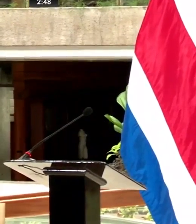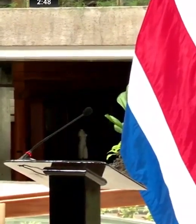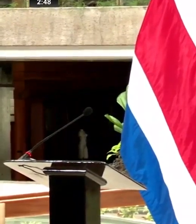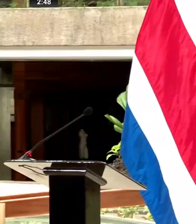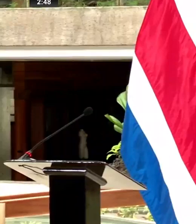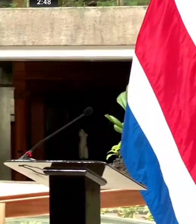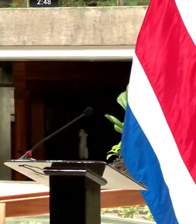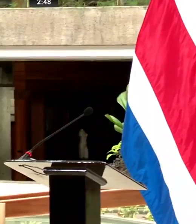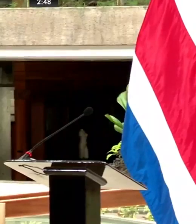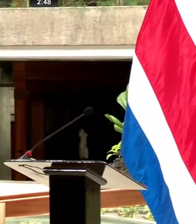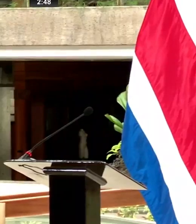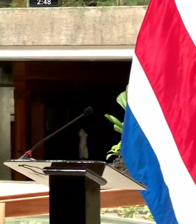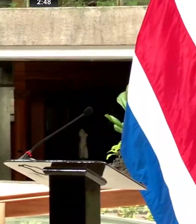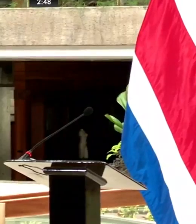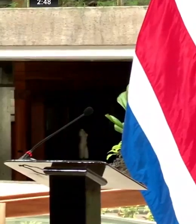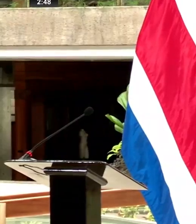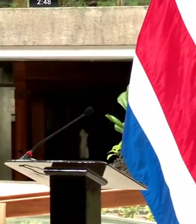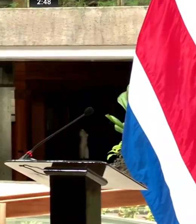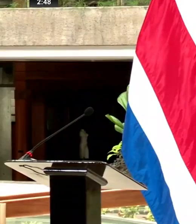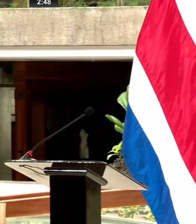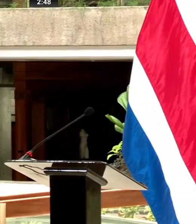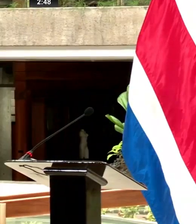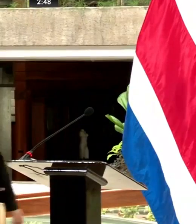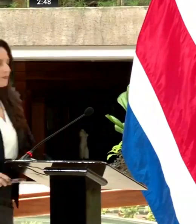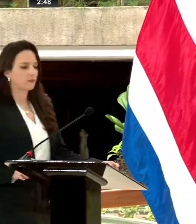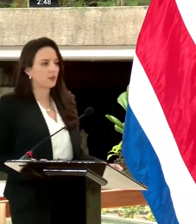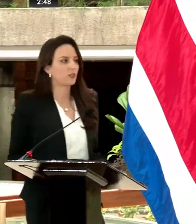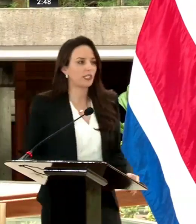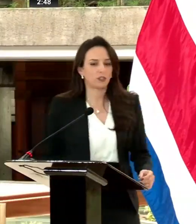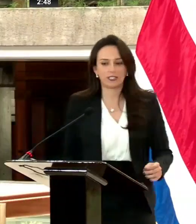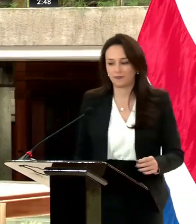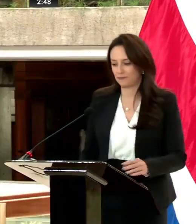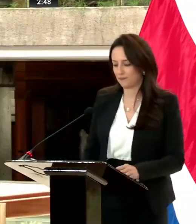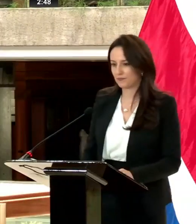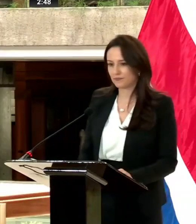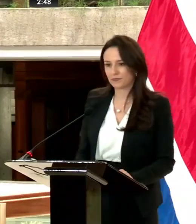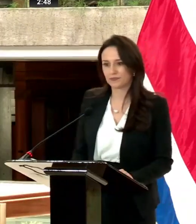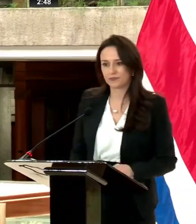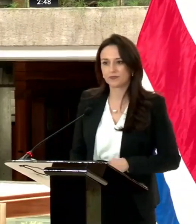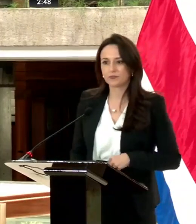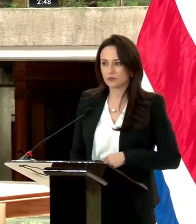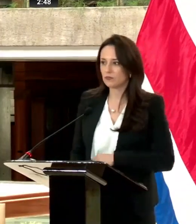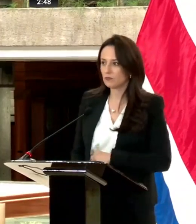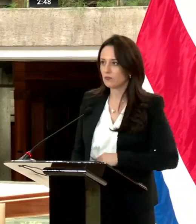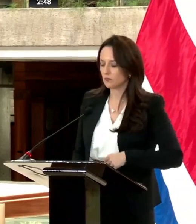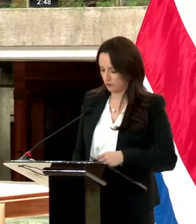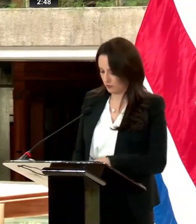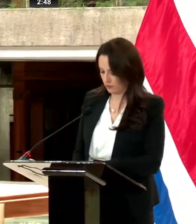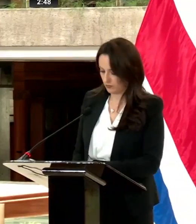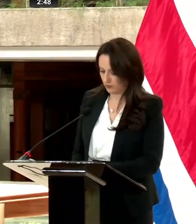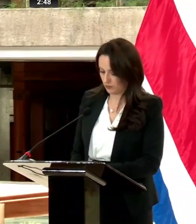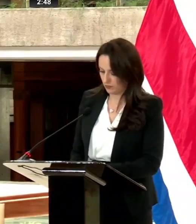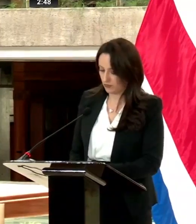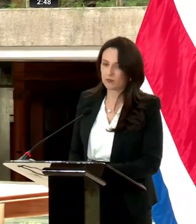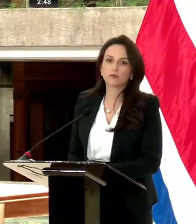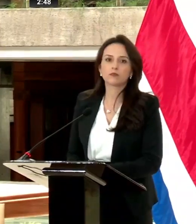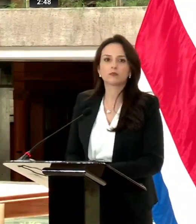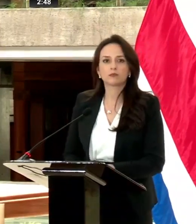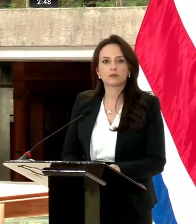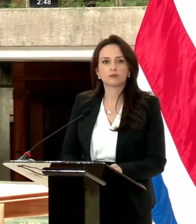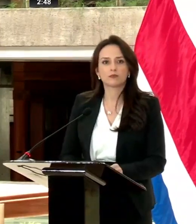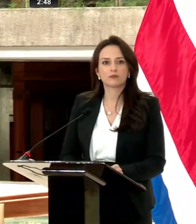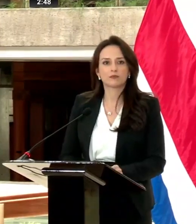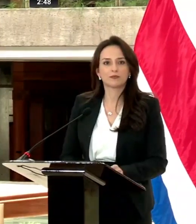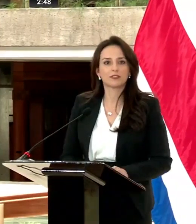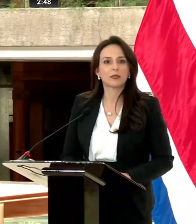Vea, se le cortó un poquito el micrófono. Por ejemplo, el préstamo de qué. Le decía que... De gota a gota. De gota a gota, sí. Los que están relacionados con